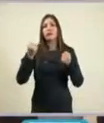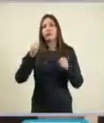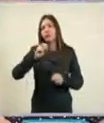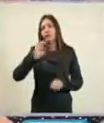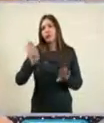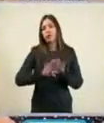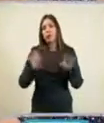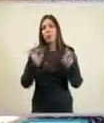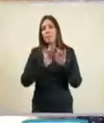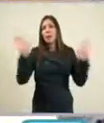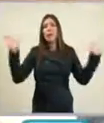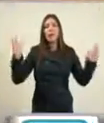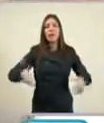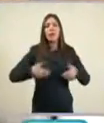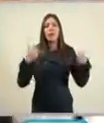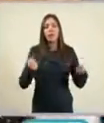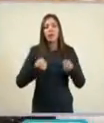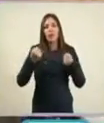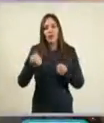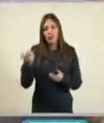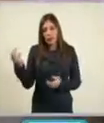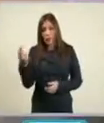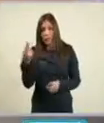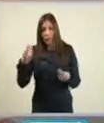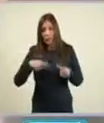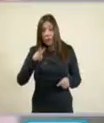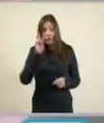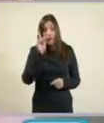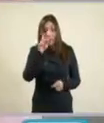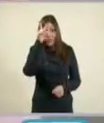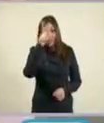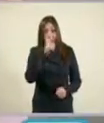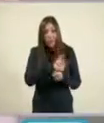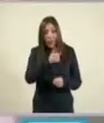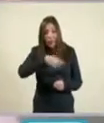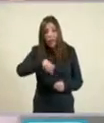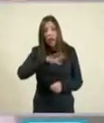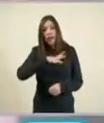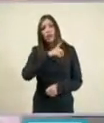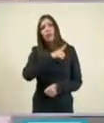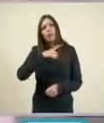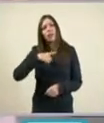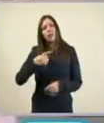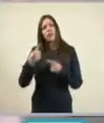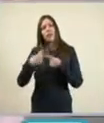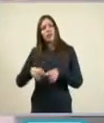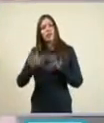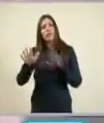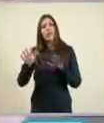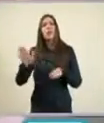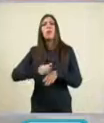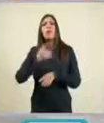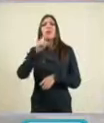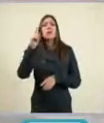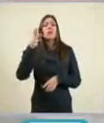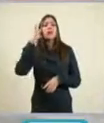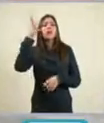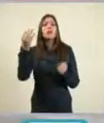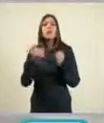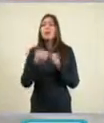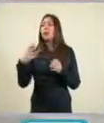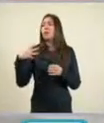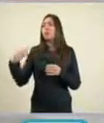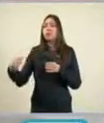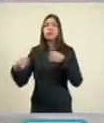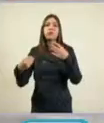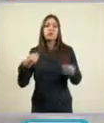personas hay que tratarlas distintos. O sea, hay que ser un poco más inteligentes que el resto y eso se contagia. Más nosotros tolerantes, aprenden, porque a claro. veces